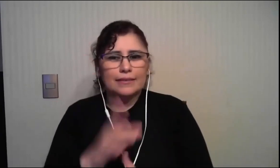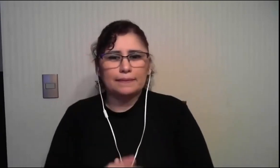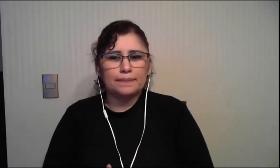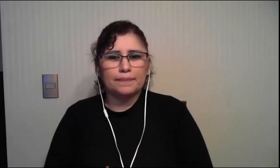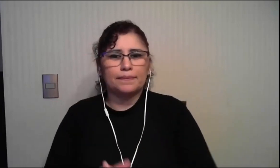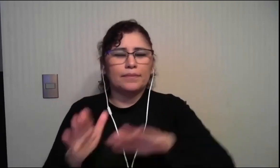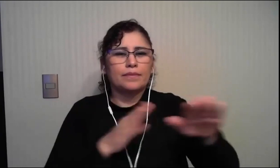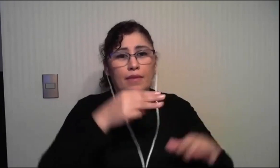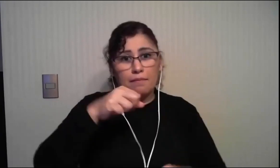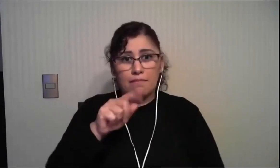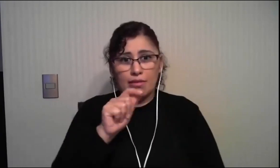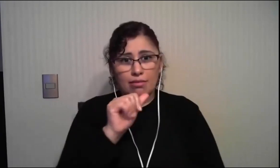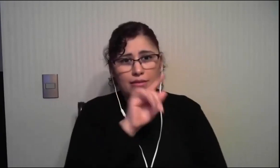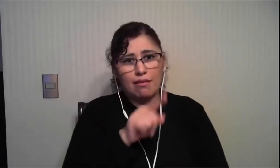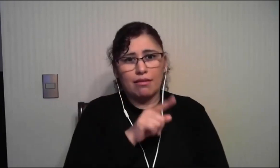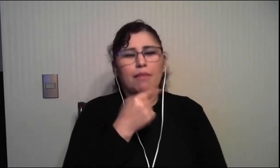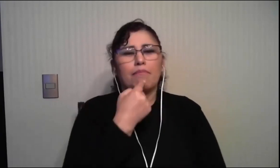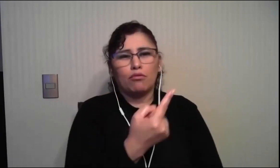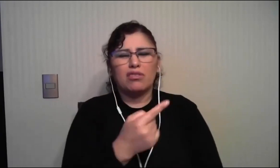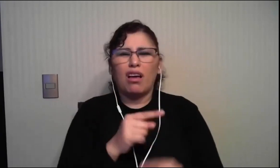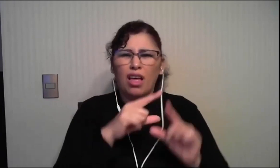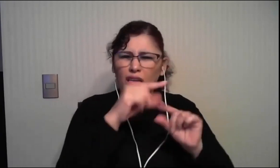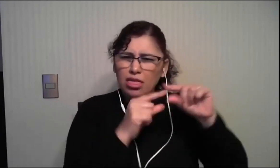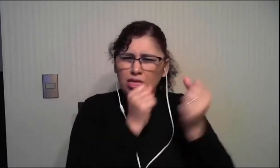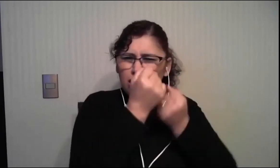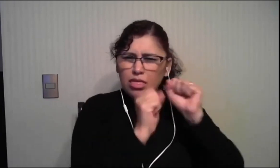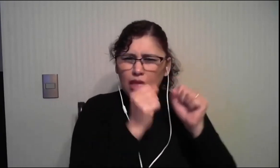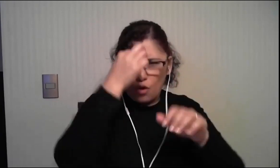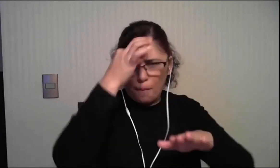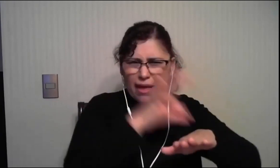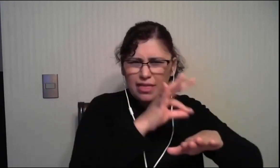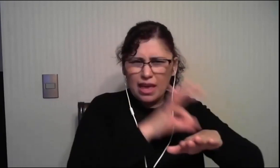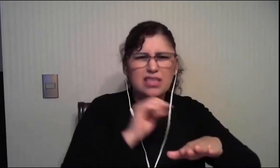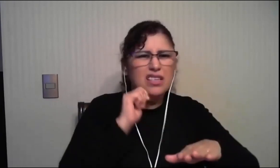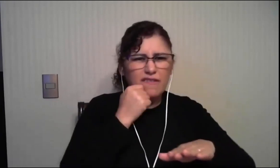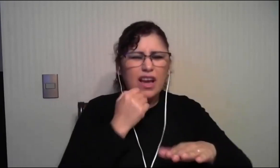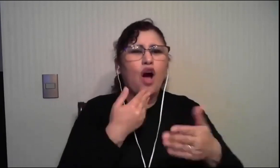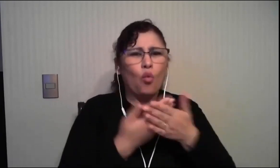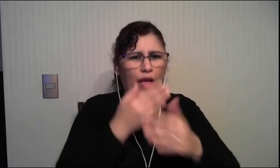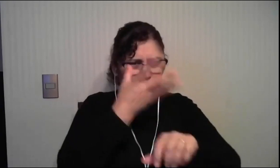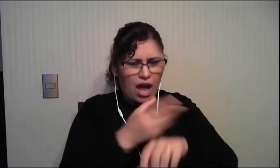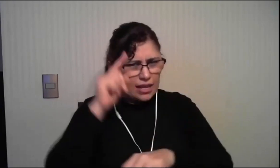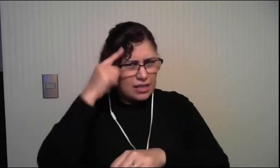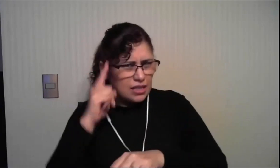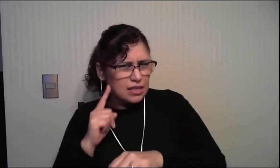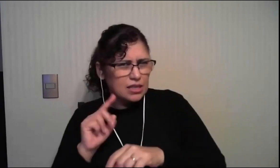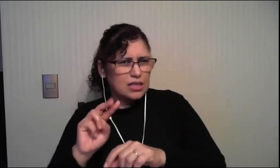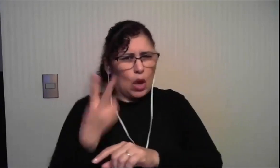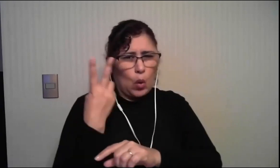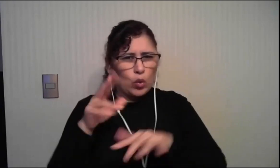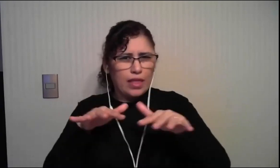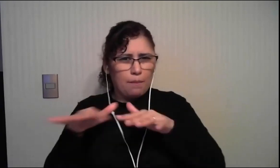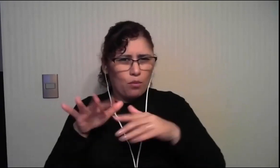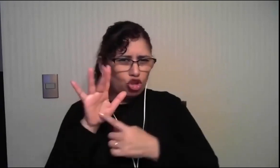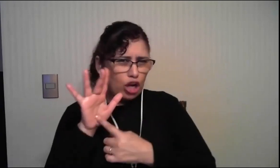Profe, la neuropatía es solamente cuando se habla de lesiones en la segunda motoneurona. Sí, neuropatía solamente